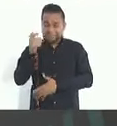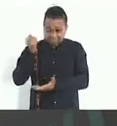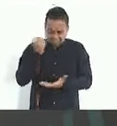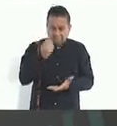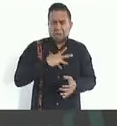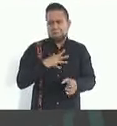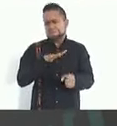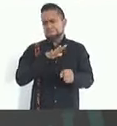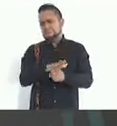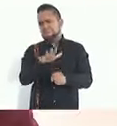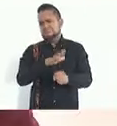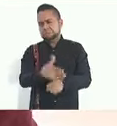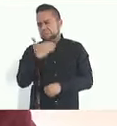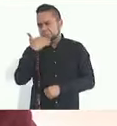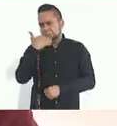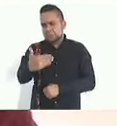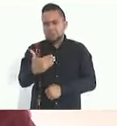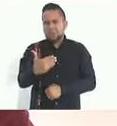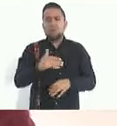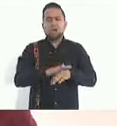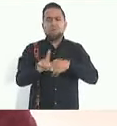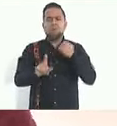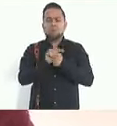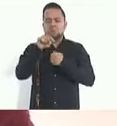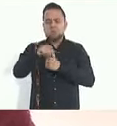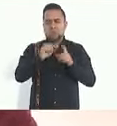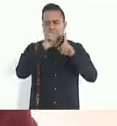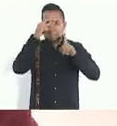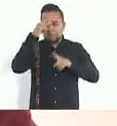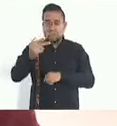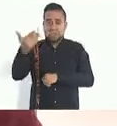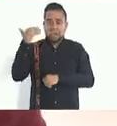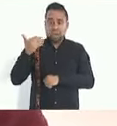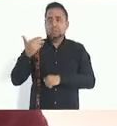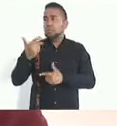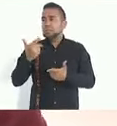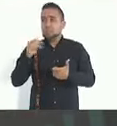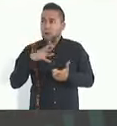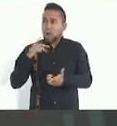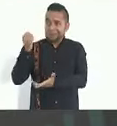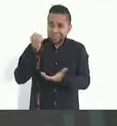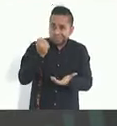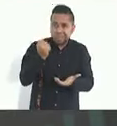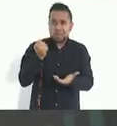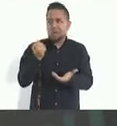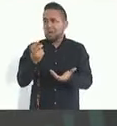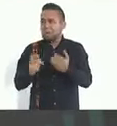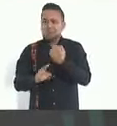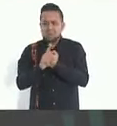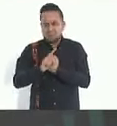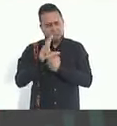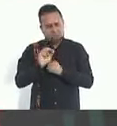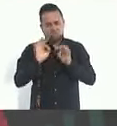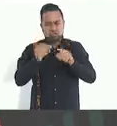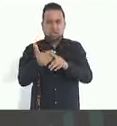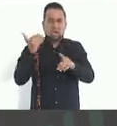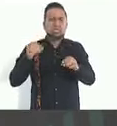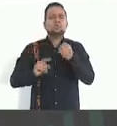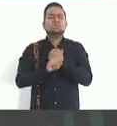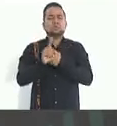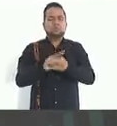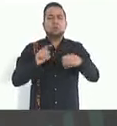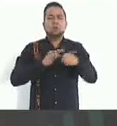alcanza. El problema de México no era la falta de presupuesto. El problema de México era